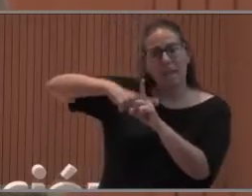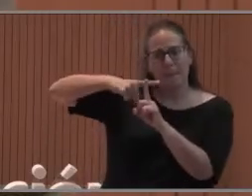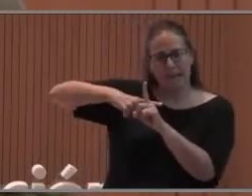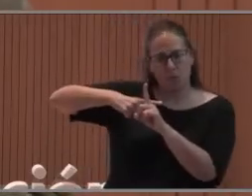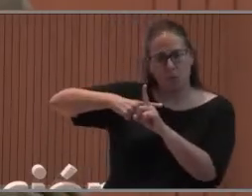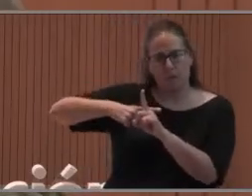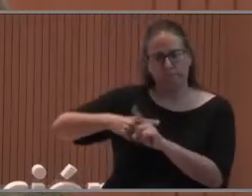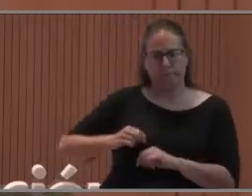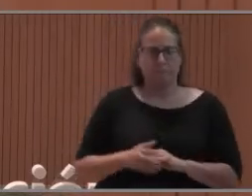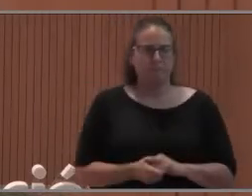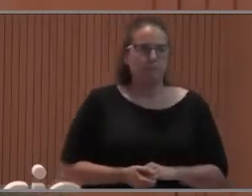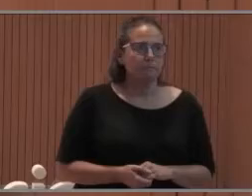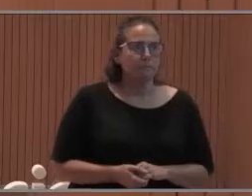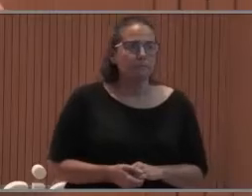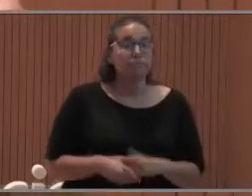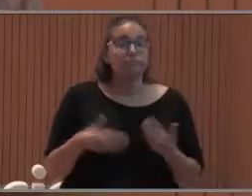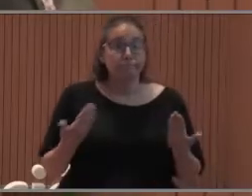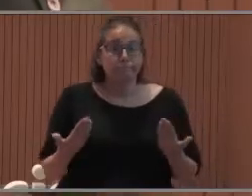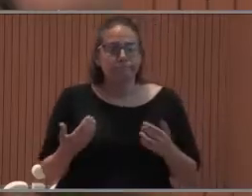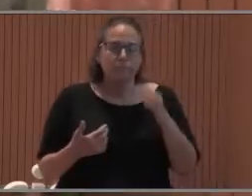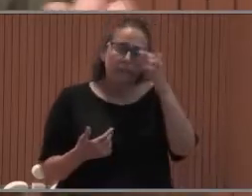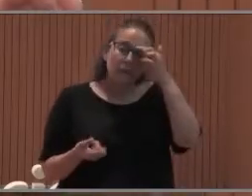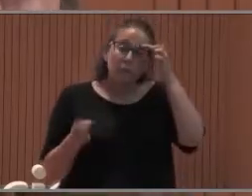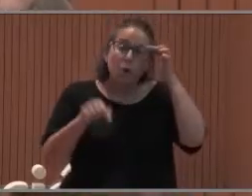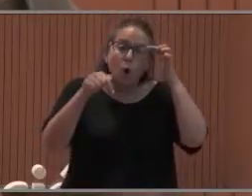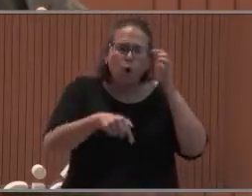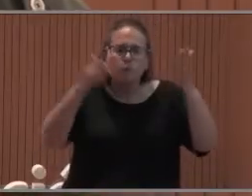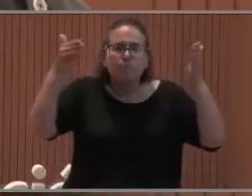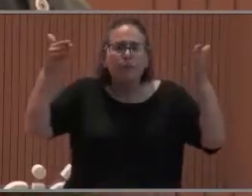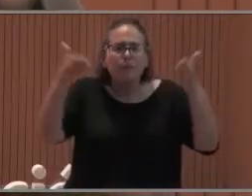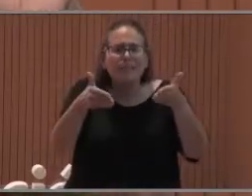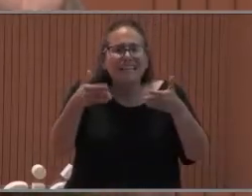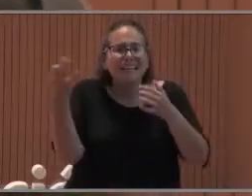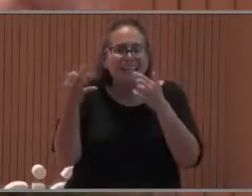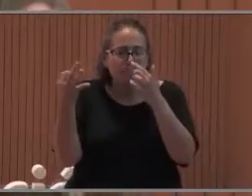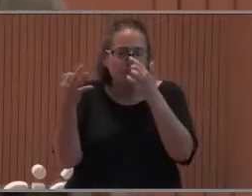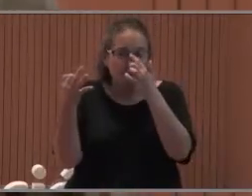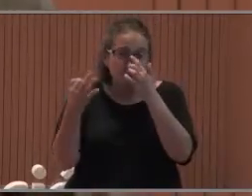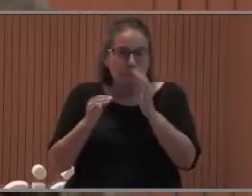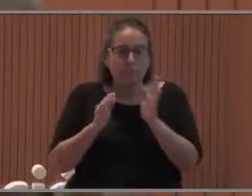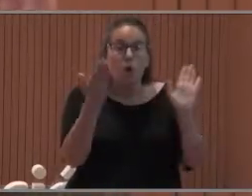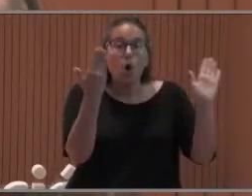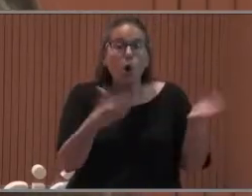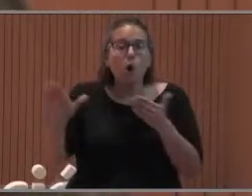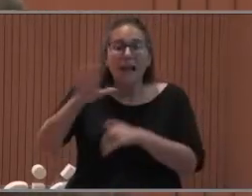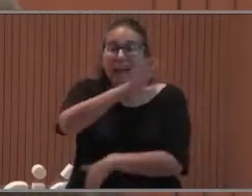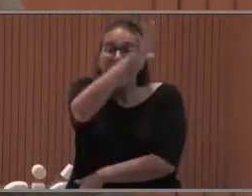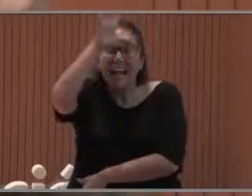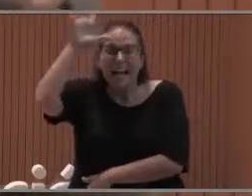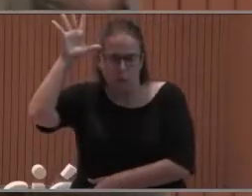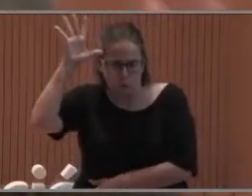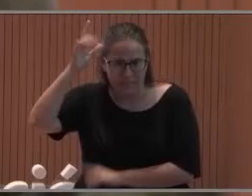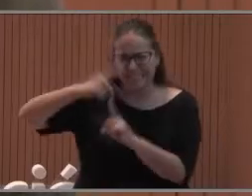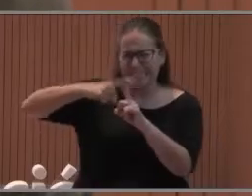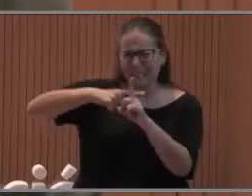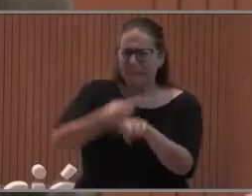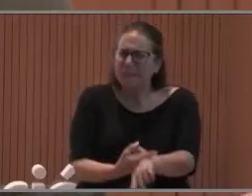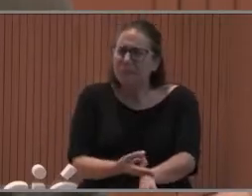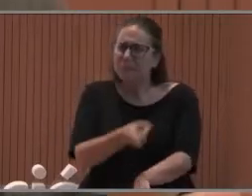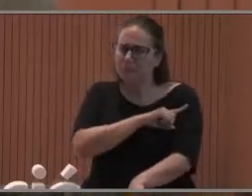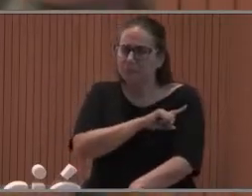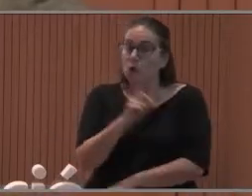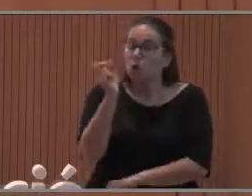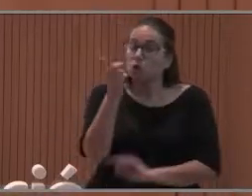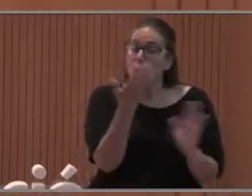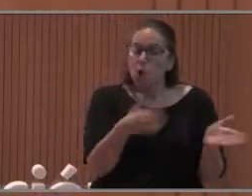global. Y dentro de eso, hoy nos vamos a centrar solo en hablar de olas de calor, de temperaturas extremas y solo de olas de